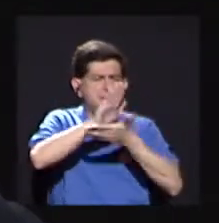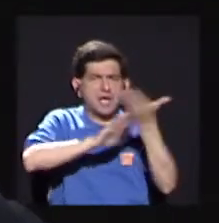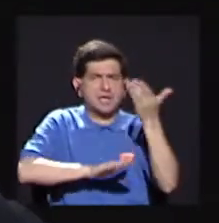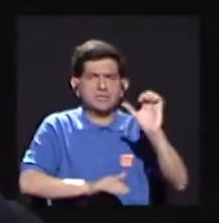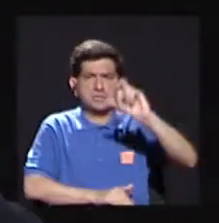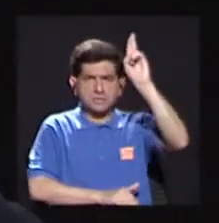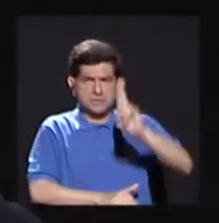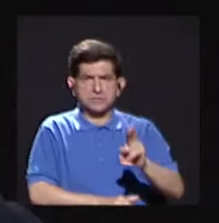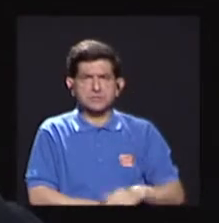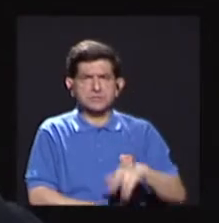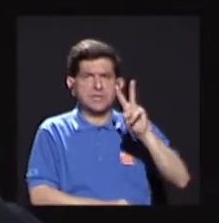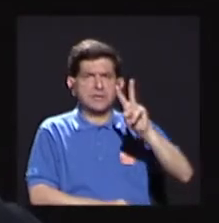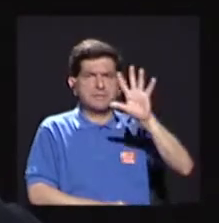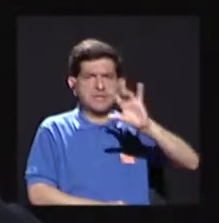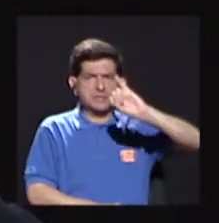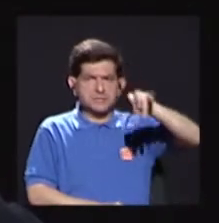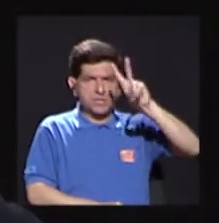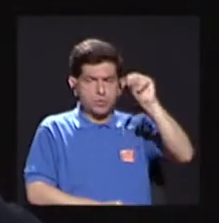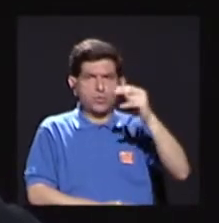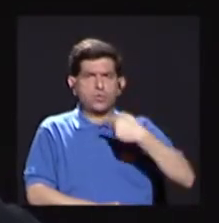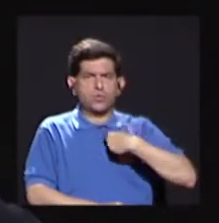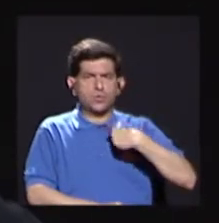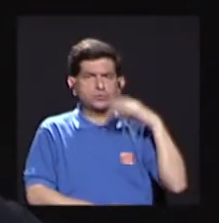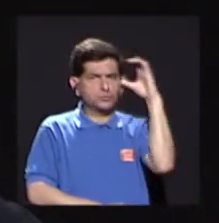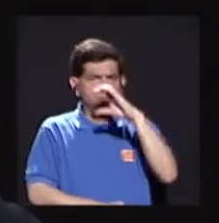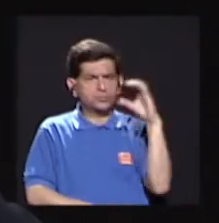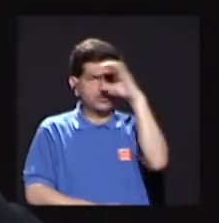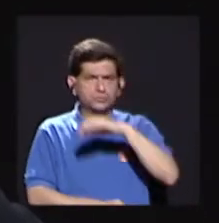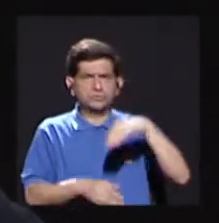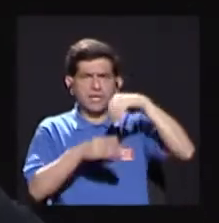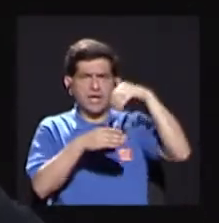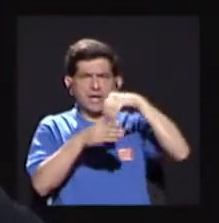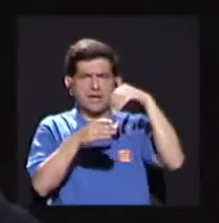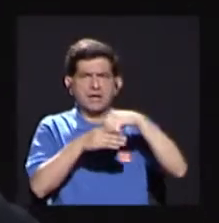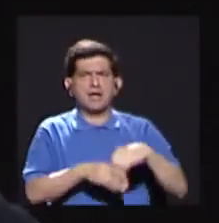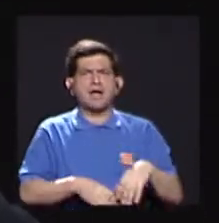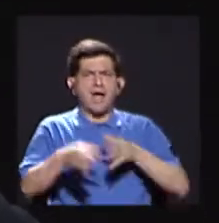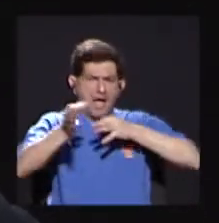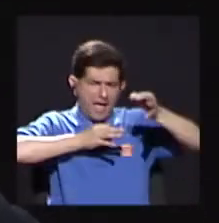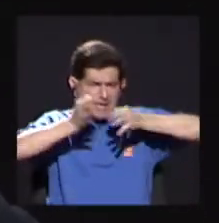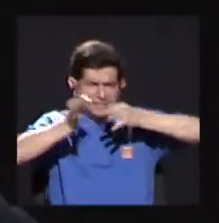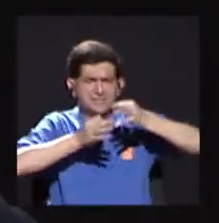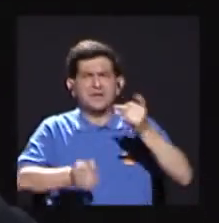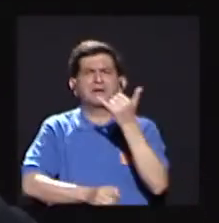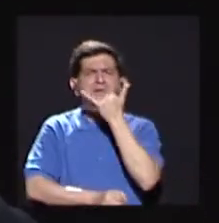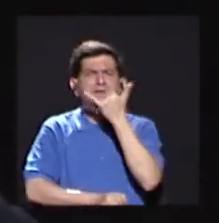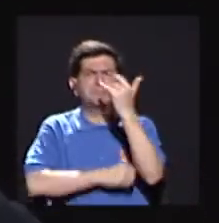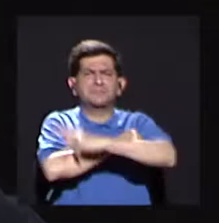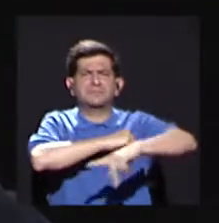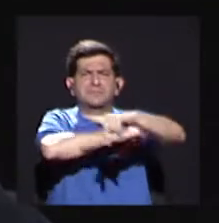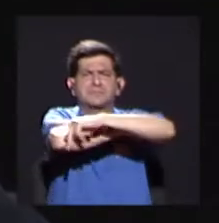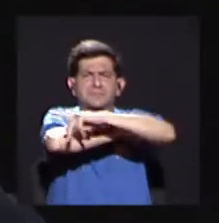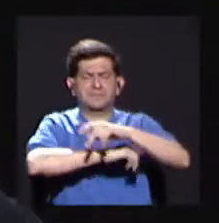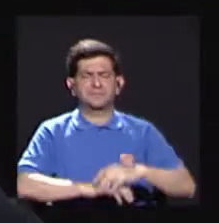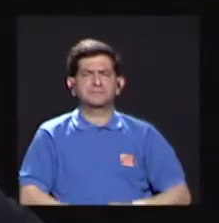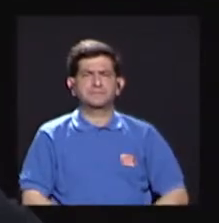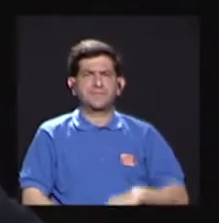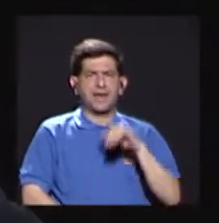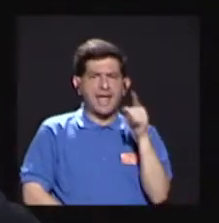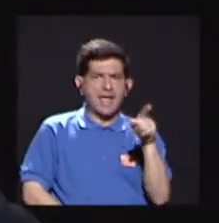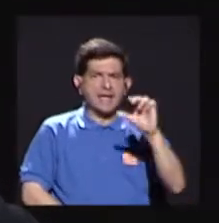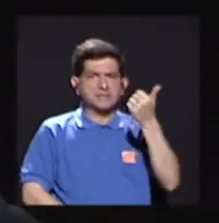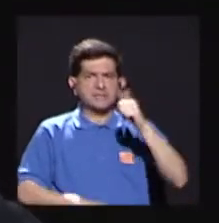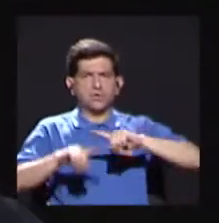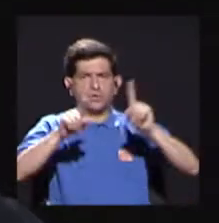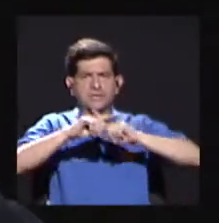y desde el 5 de julio junio me puse a buscar inversionistas explicando que era lo que estaba pasando en el país bueno esas y otras